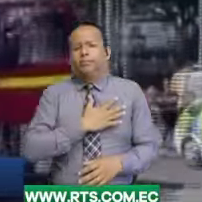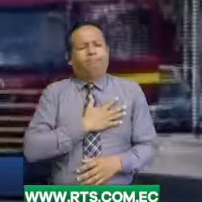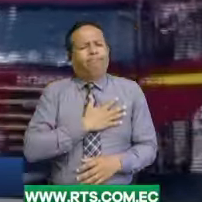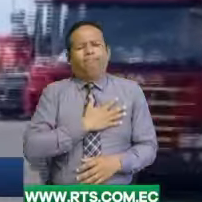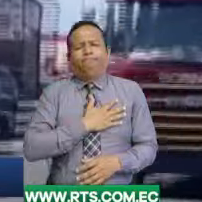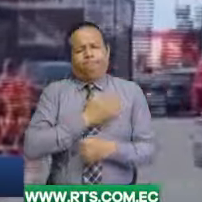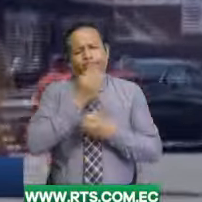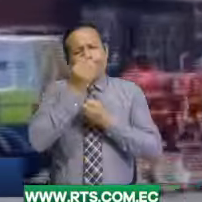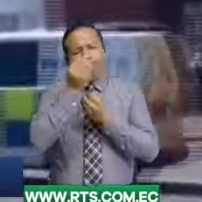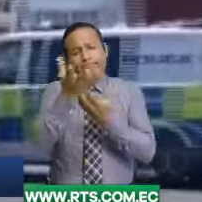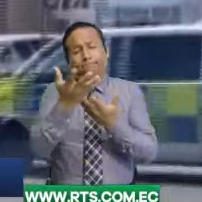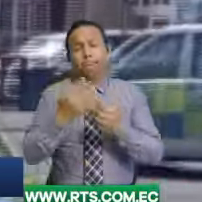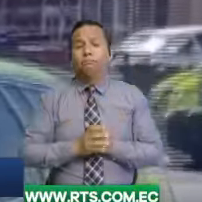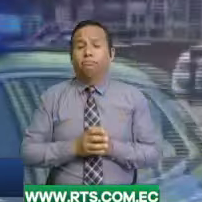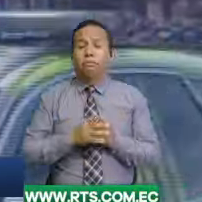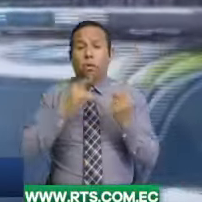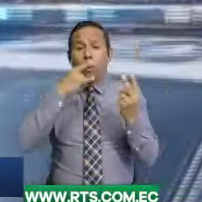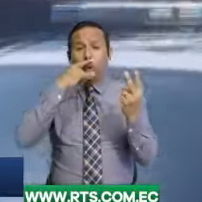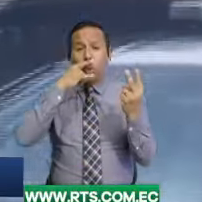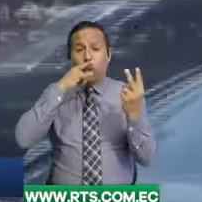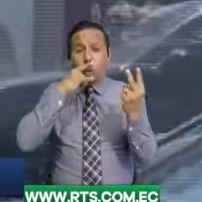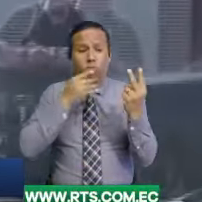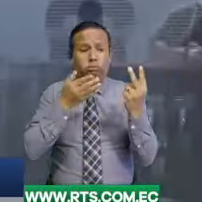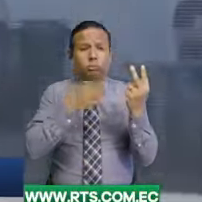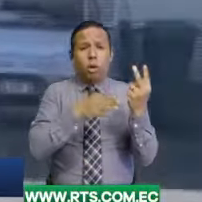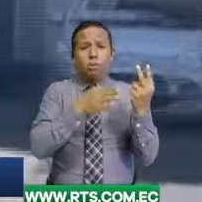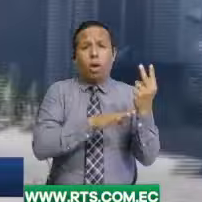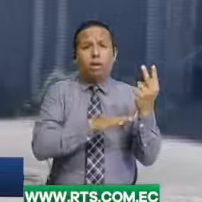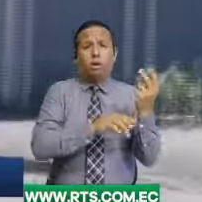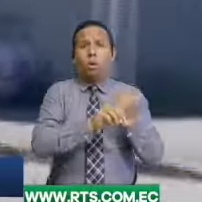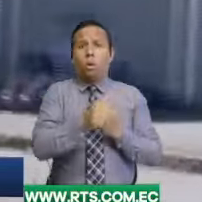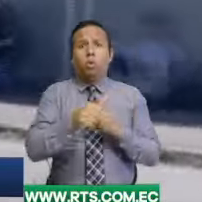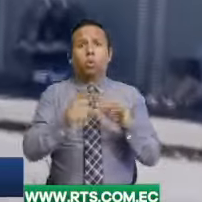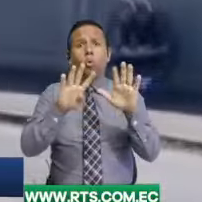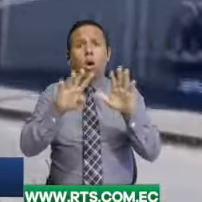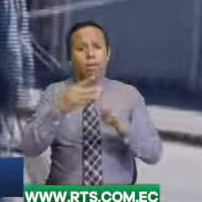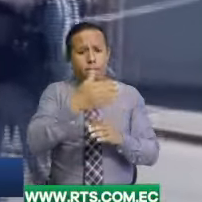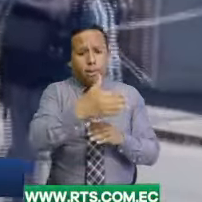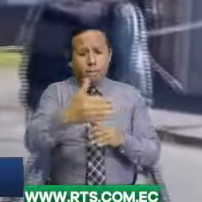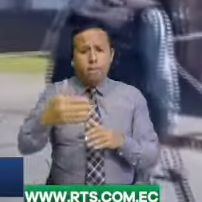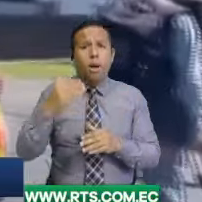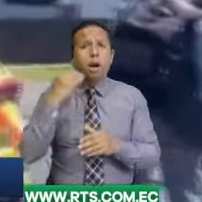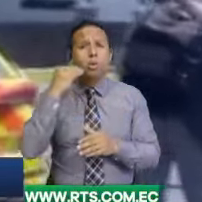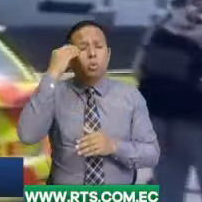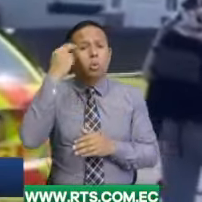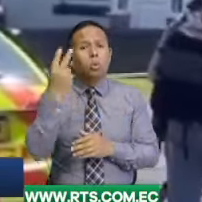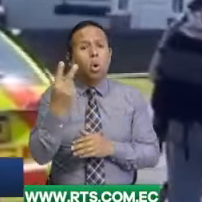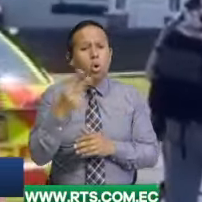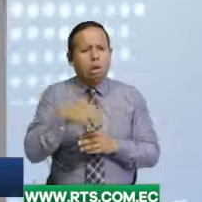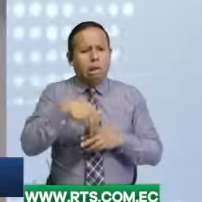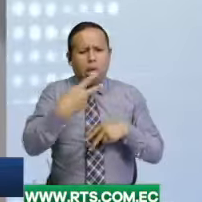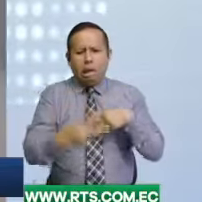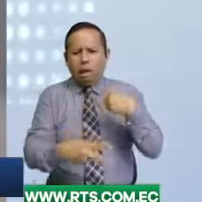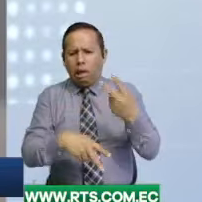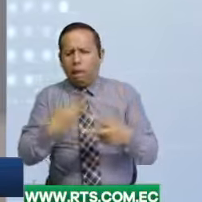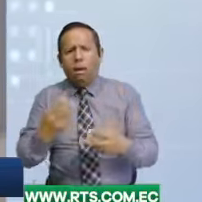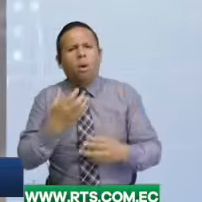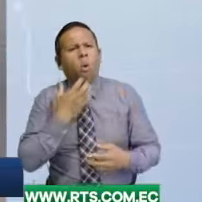les contaremos que 2 niños murieron y otros 9 menores y 2 adultos resultaron heridos tras